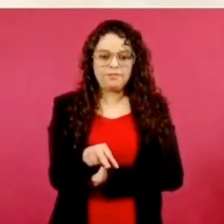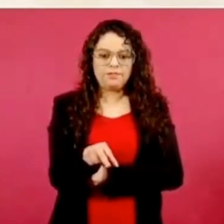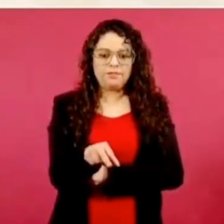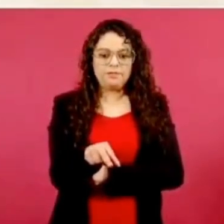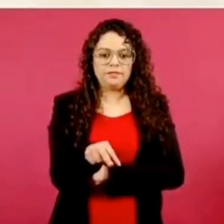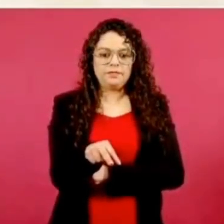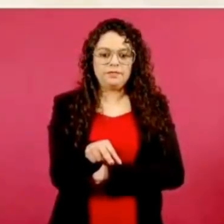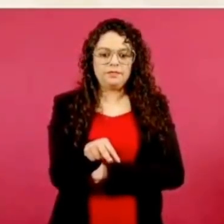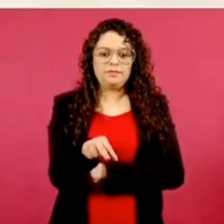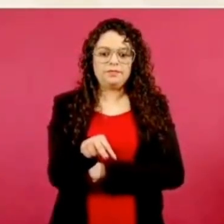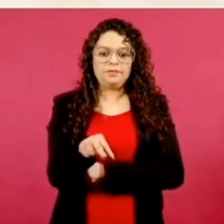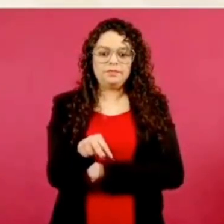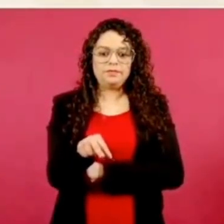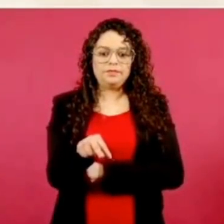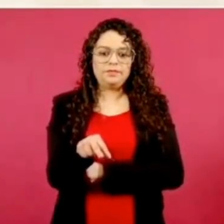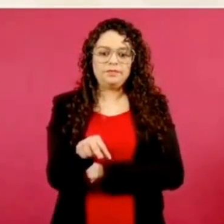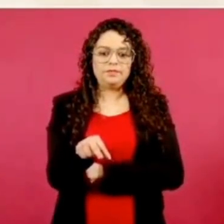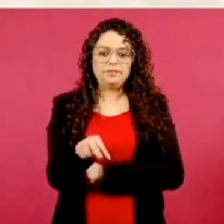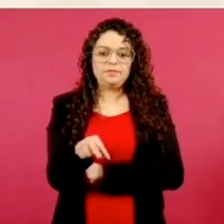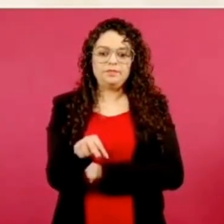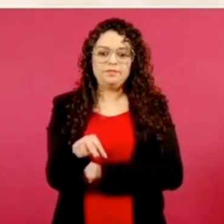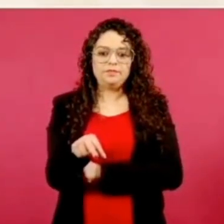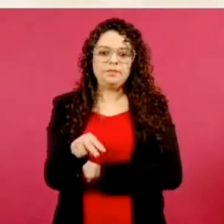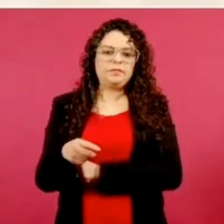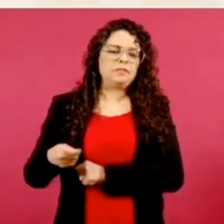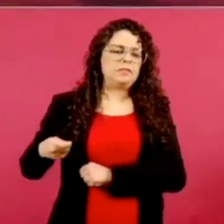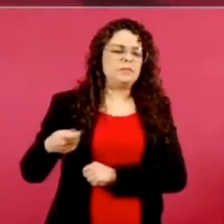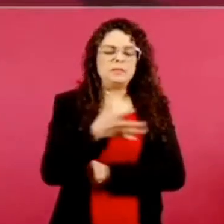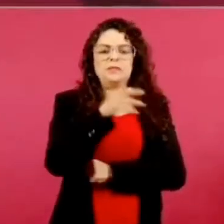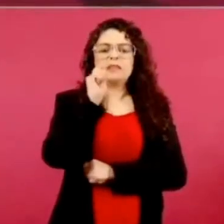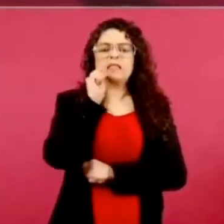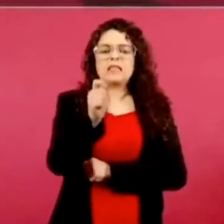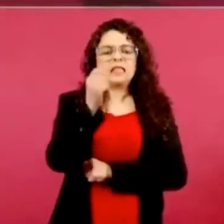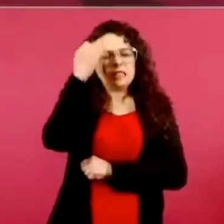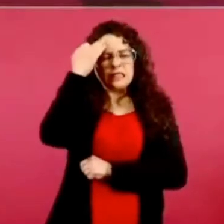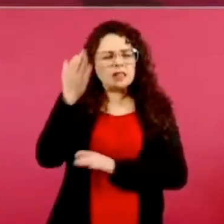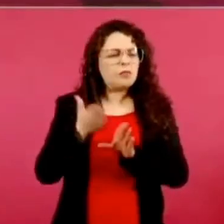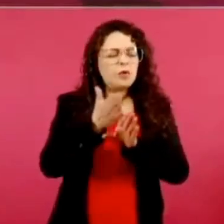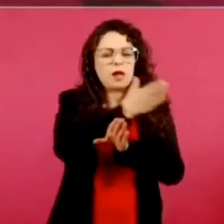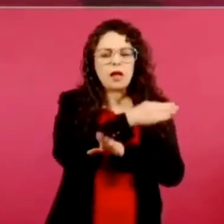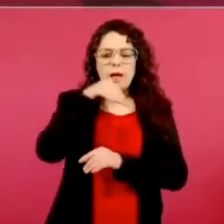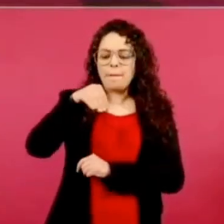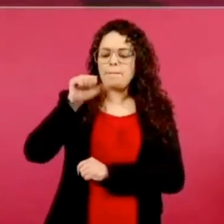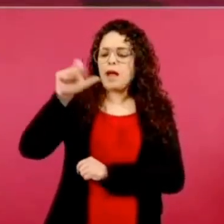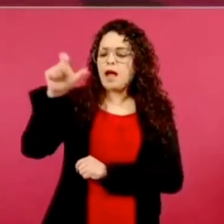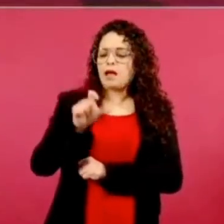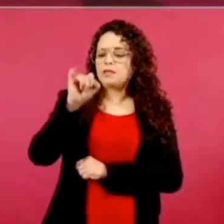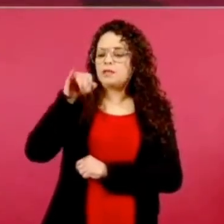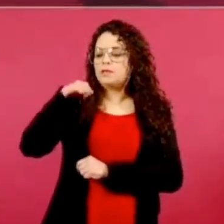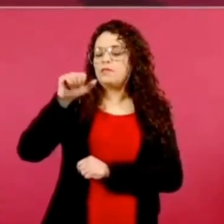cabeza de lo que se conoció como el Maximato, de manera